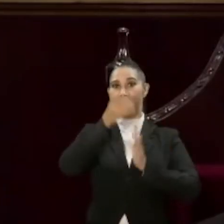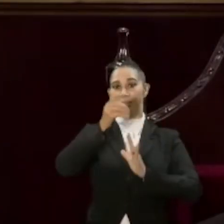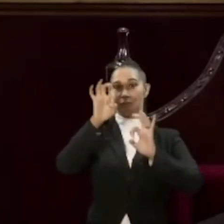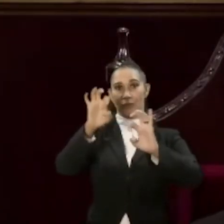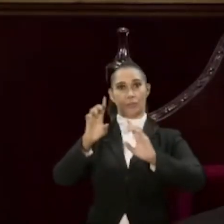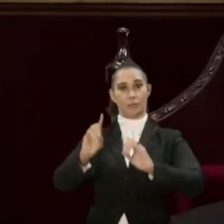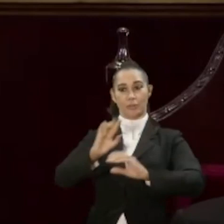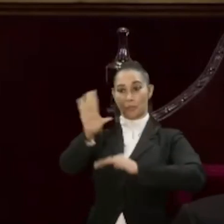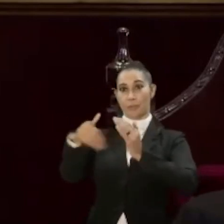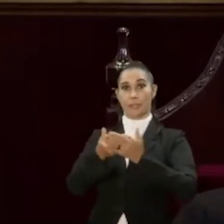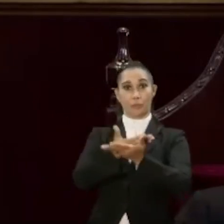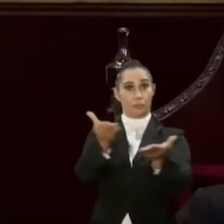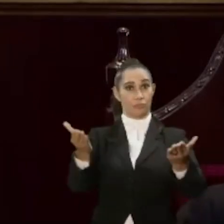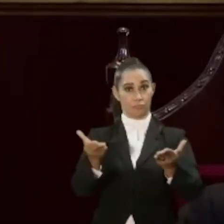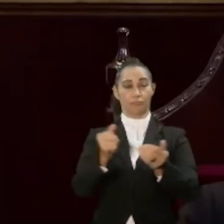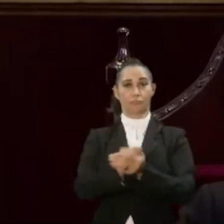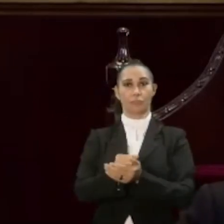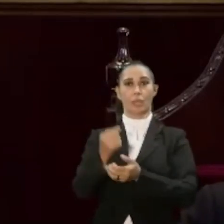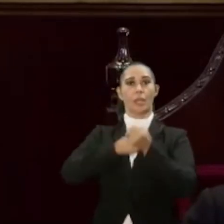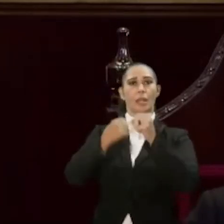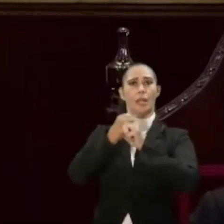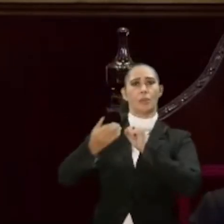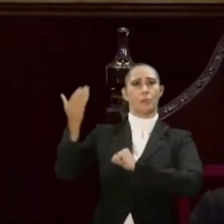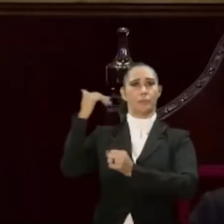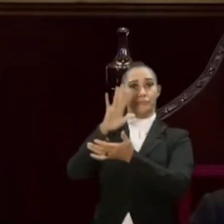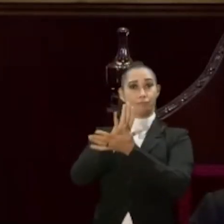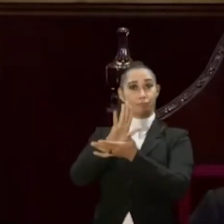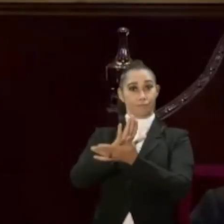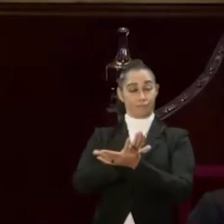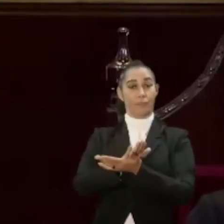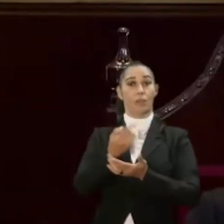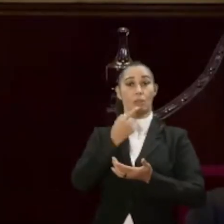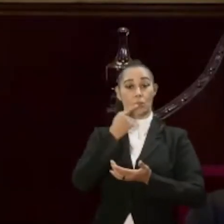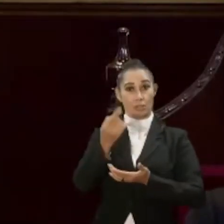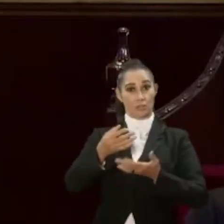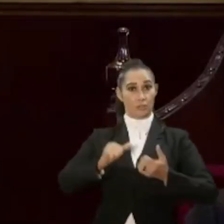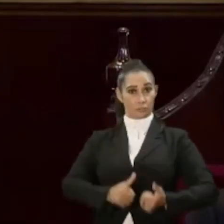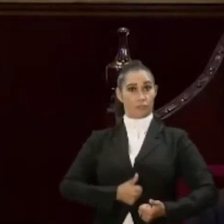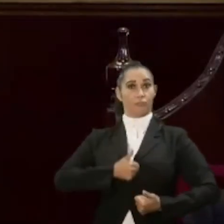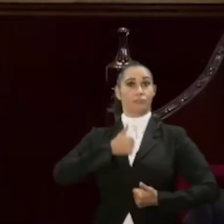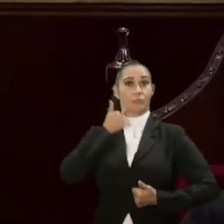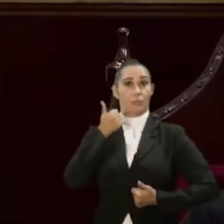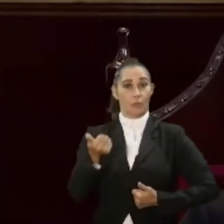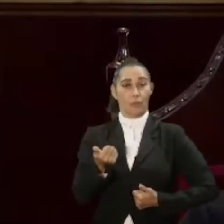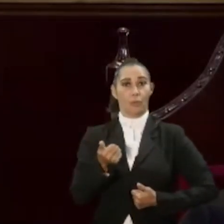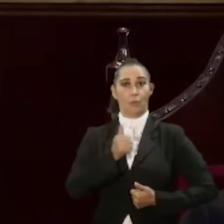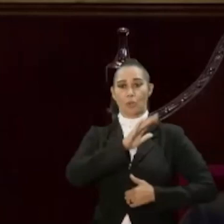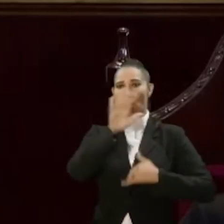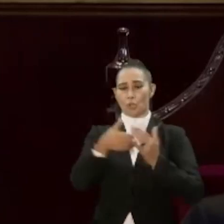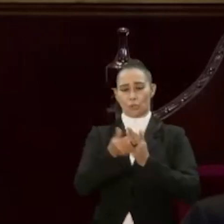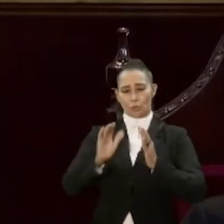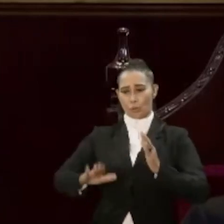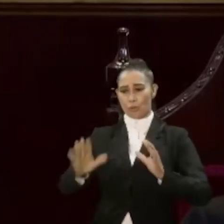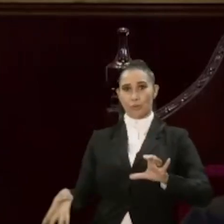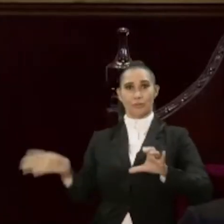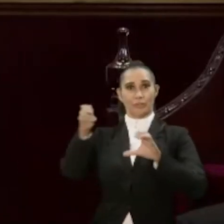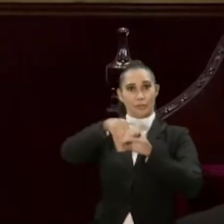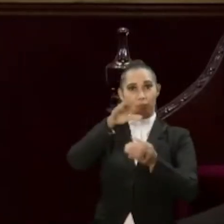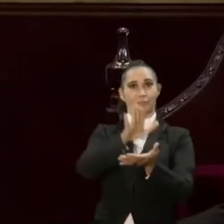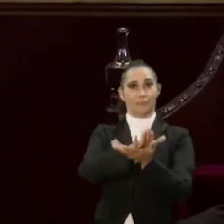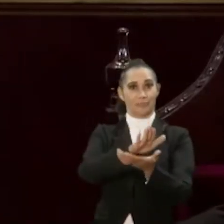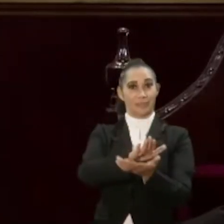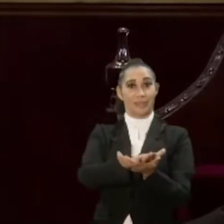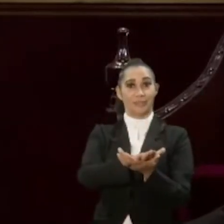educación. Durante el pasado año escolar, y lo decimos con orgullo, ningún niño se quedó fuera de las